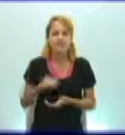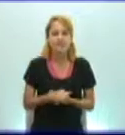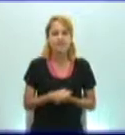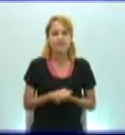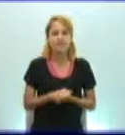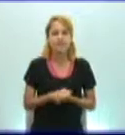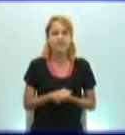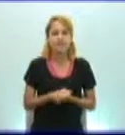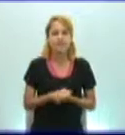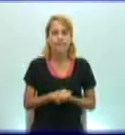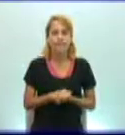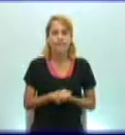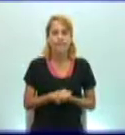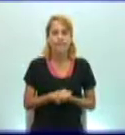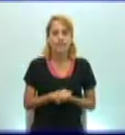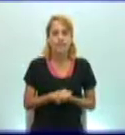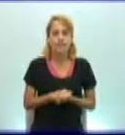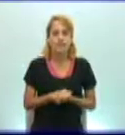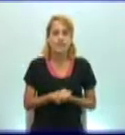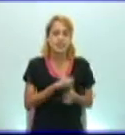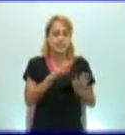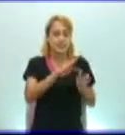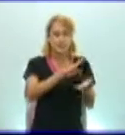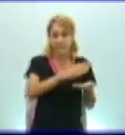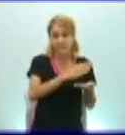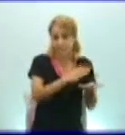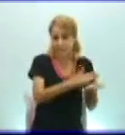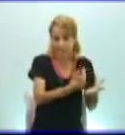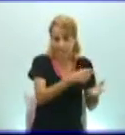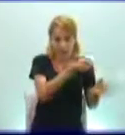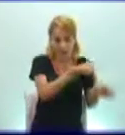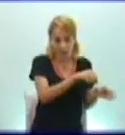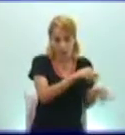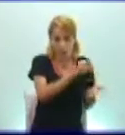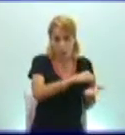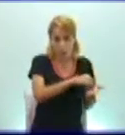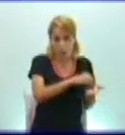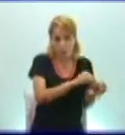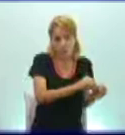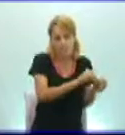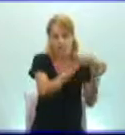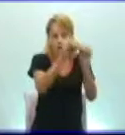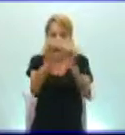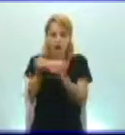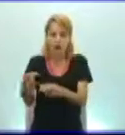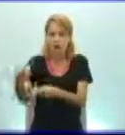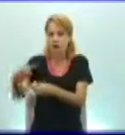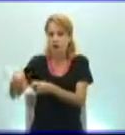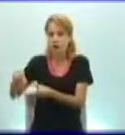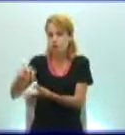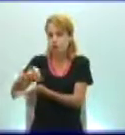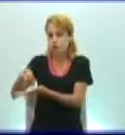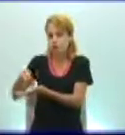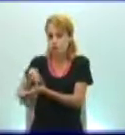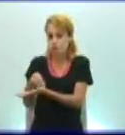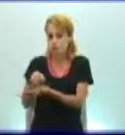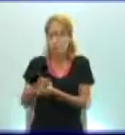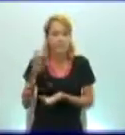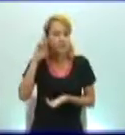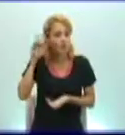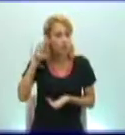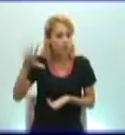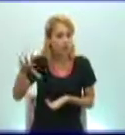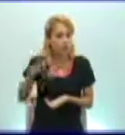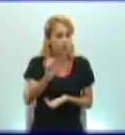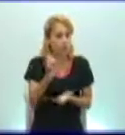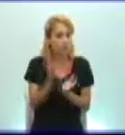más que quitarla de un lugar y plantarla en otro lugar. Recuerden todo lo estudiado